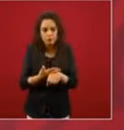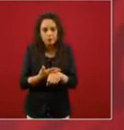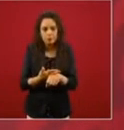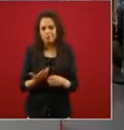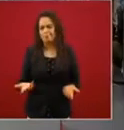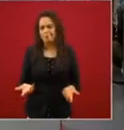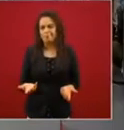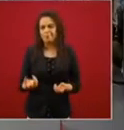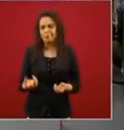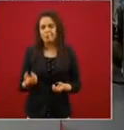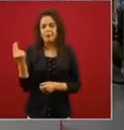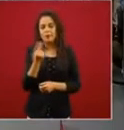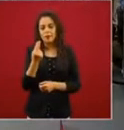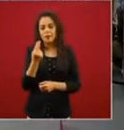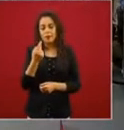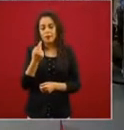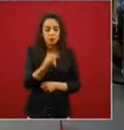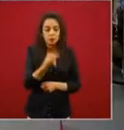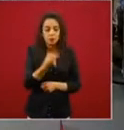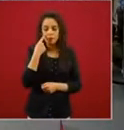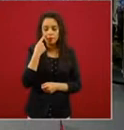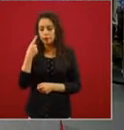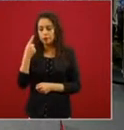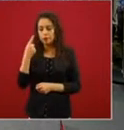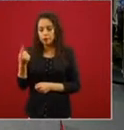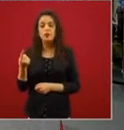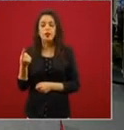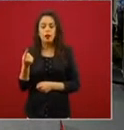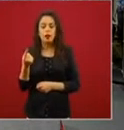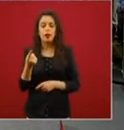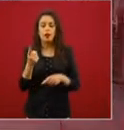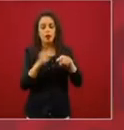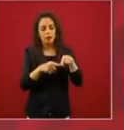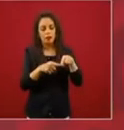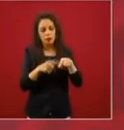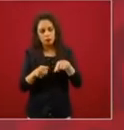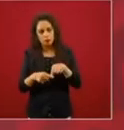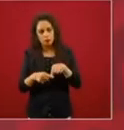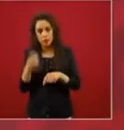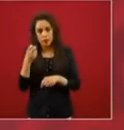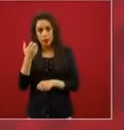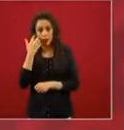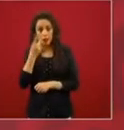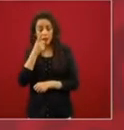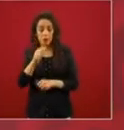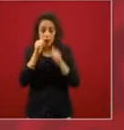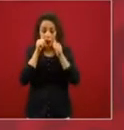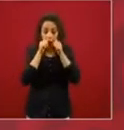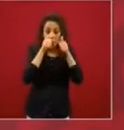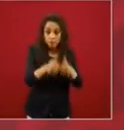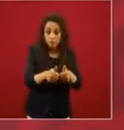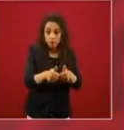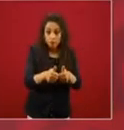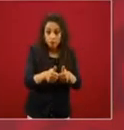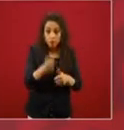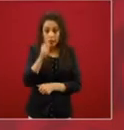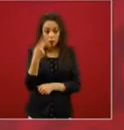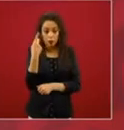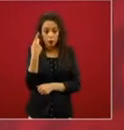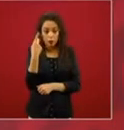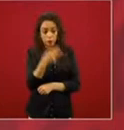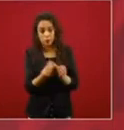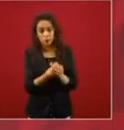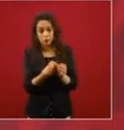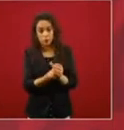Vamos a ajustar. No quiere decir que no se atienda la función, en